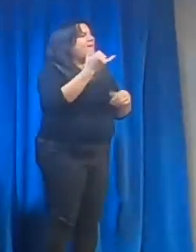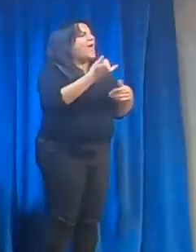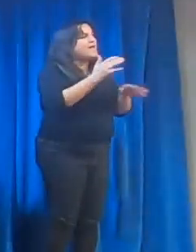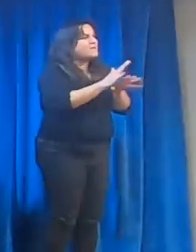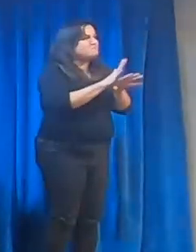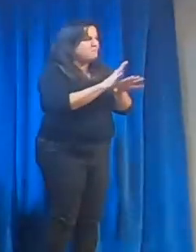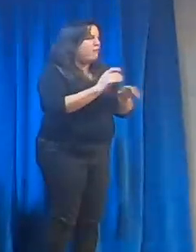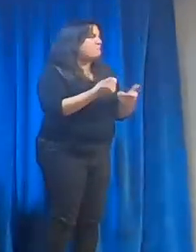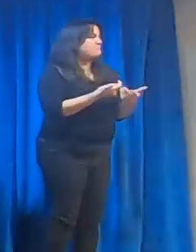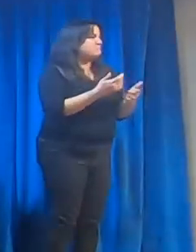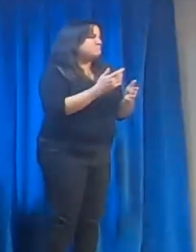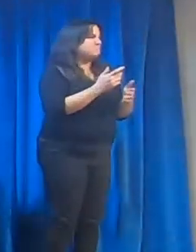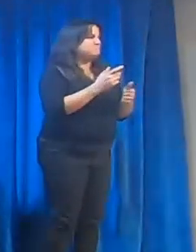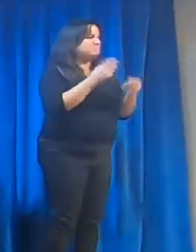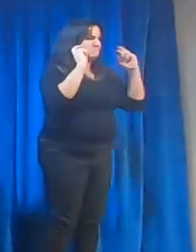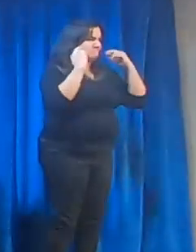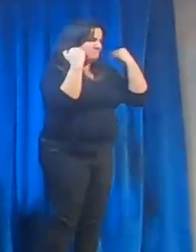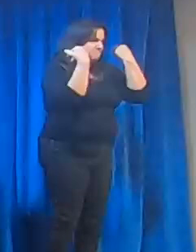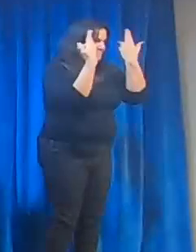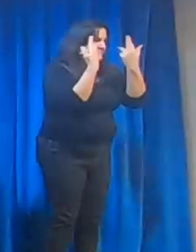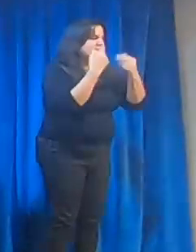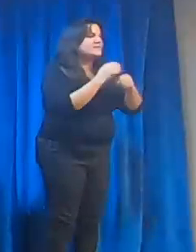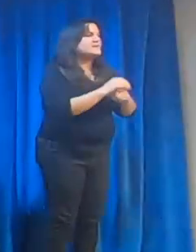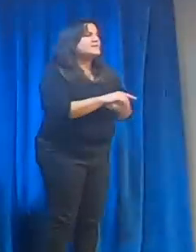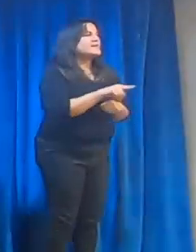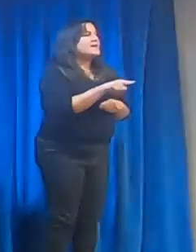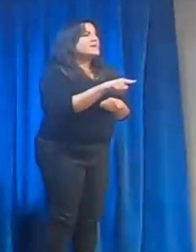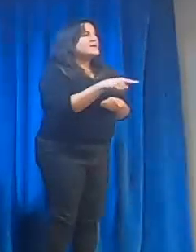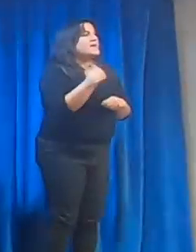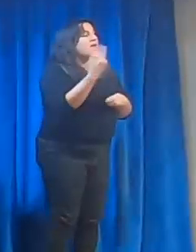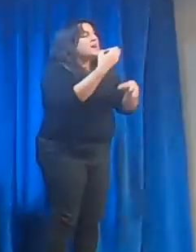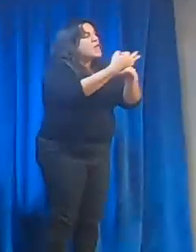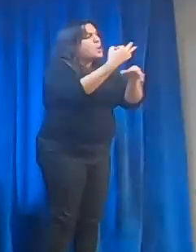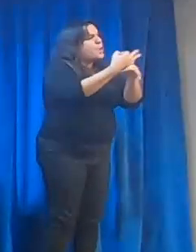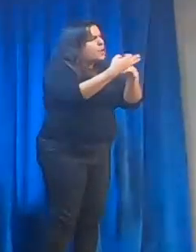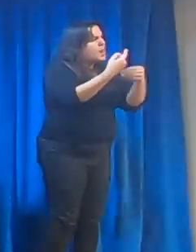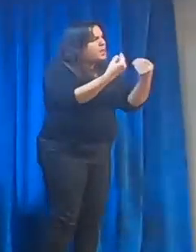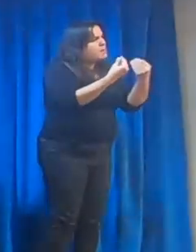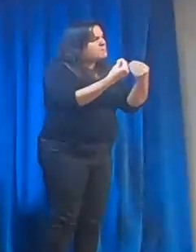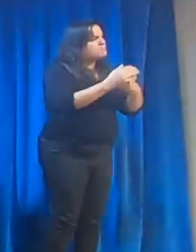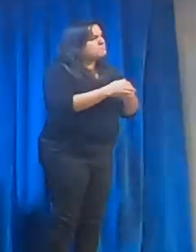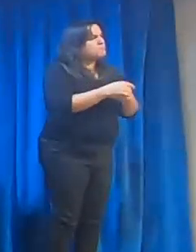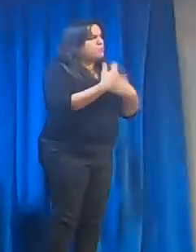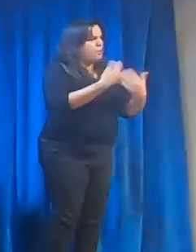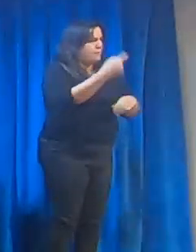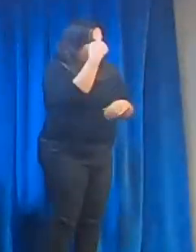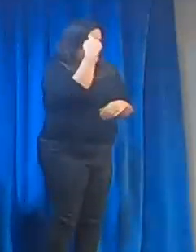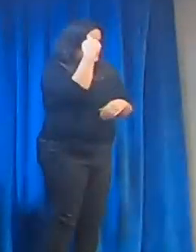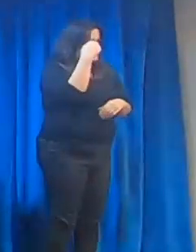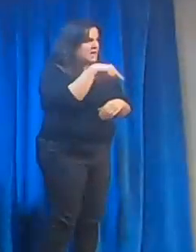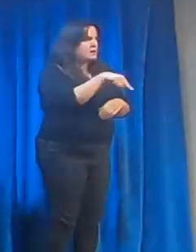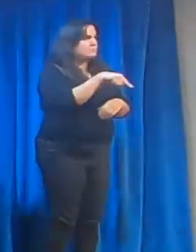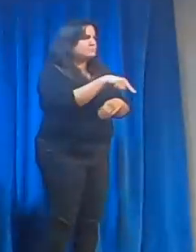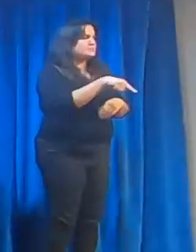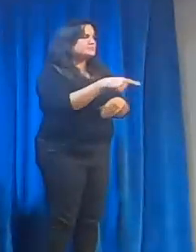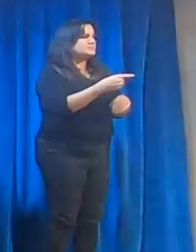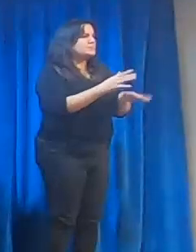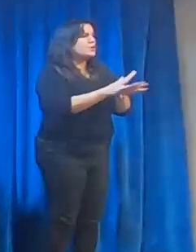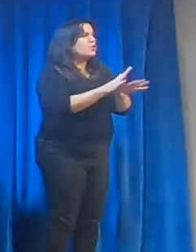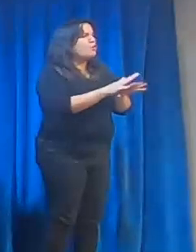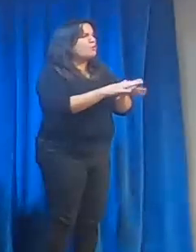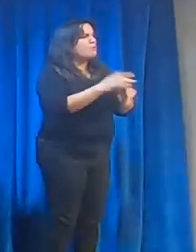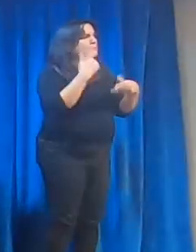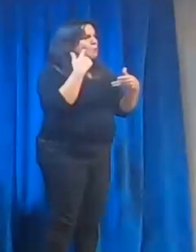corporal que se hace en los recreos del colegio, muchos de ellos podemos pensarlo como un relato de representación